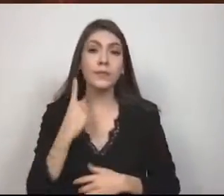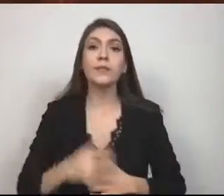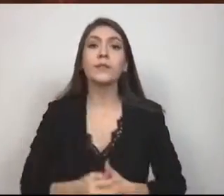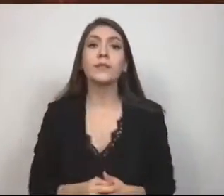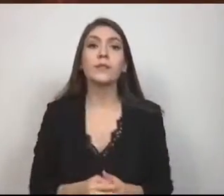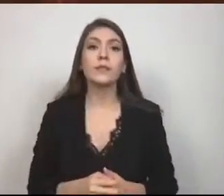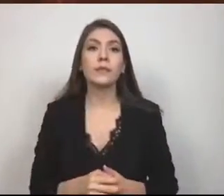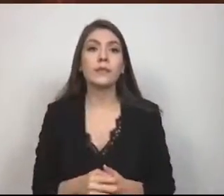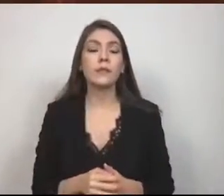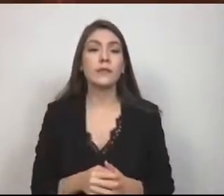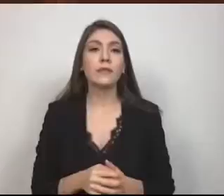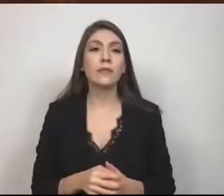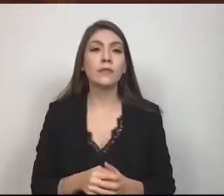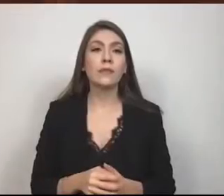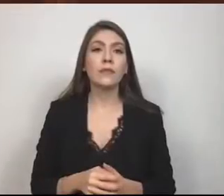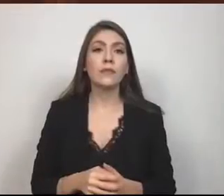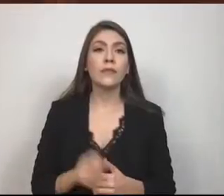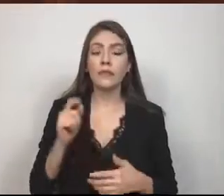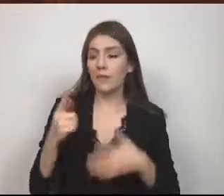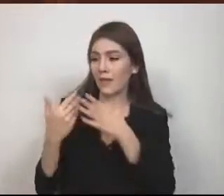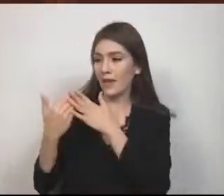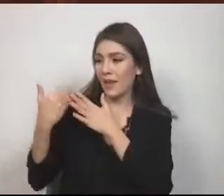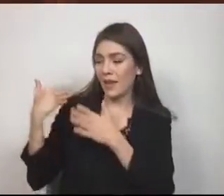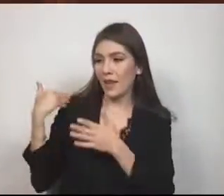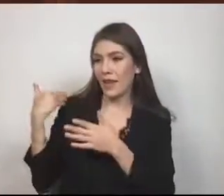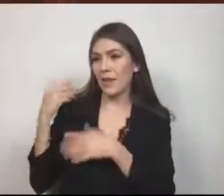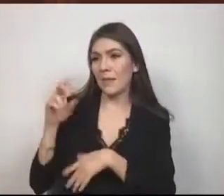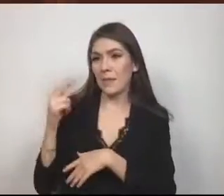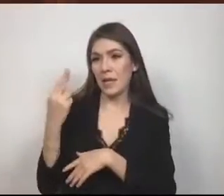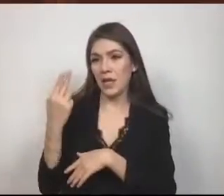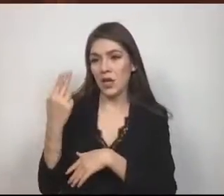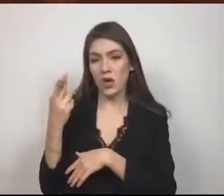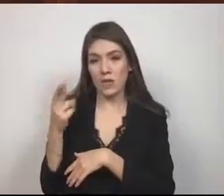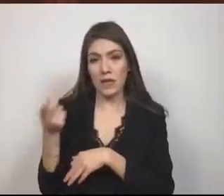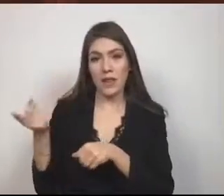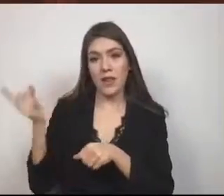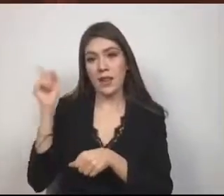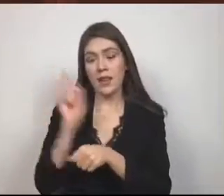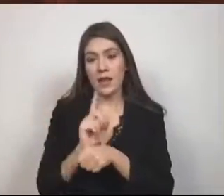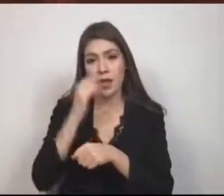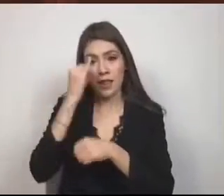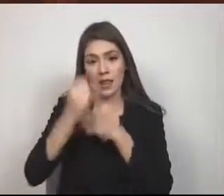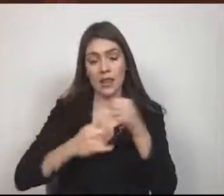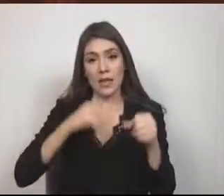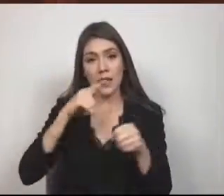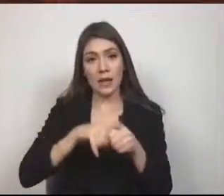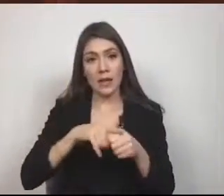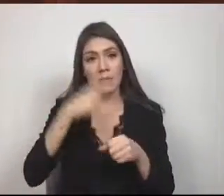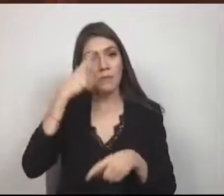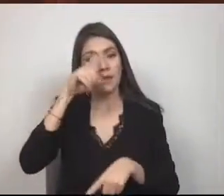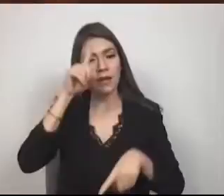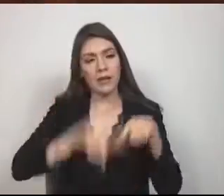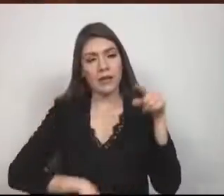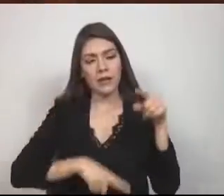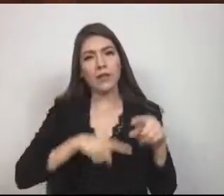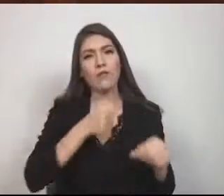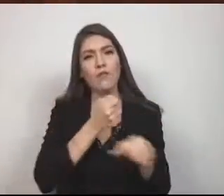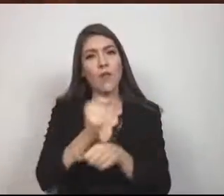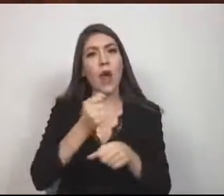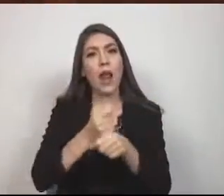del pasado 25 de noviembre, Día Internacional de la Eliminación de la Violencia contra la